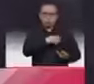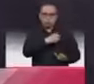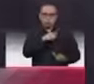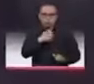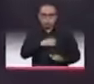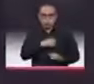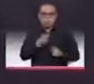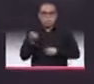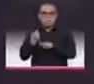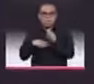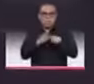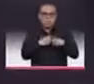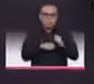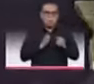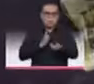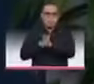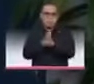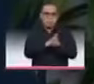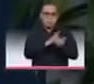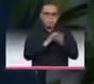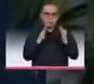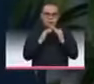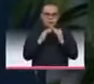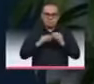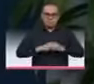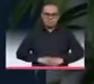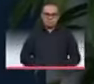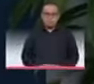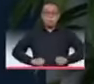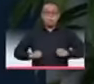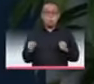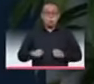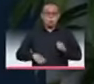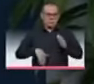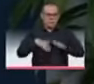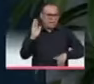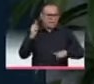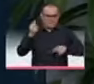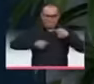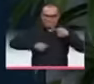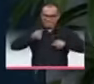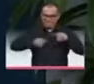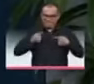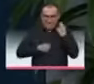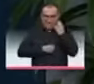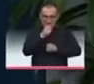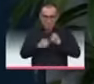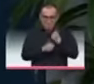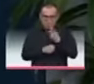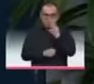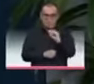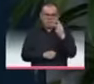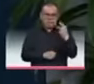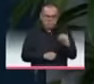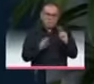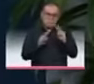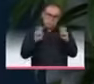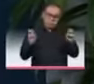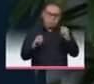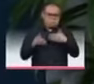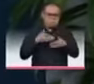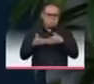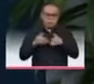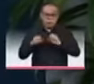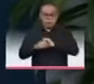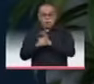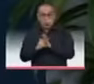las drogas que vendían a domicilio. Y Bogotá es la capital más competitiva del país en 2020, a pesar de la coyuntura por el COVID-19.